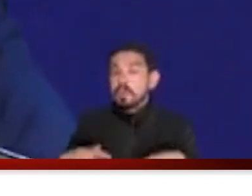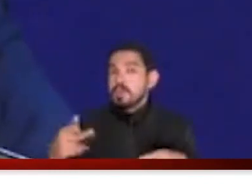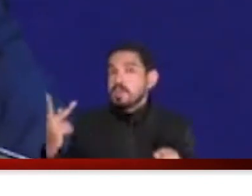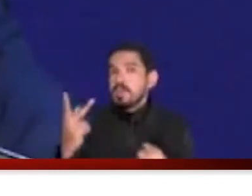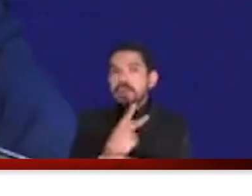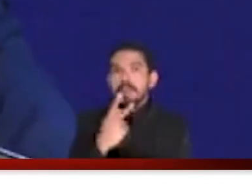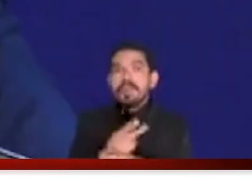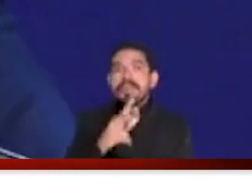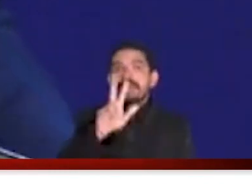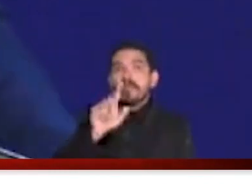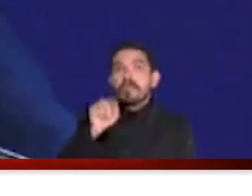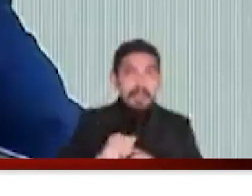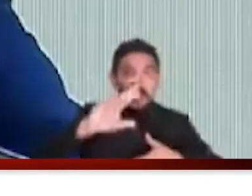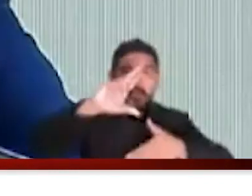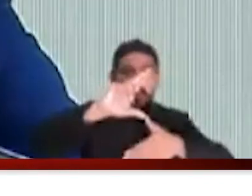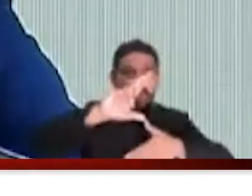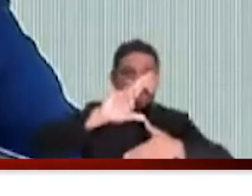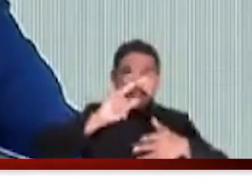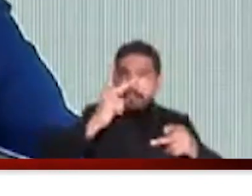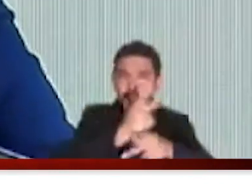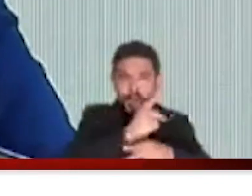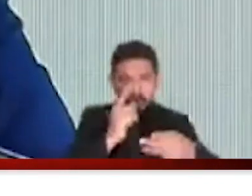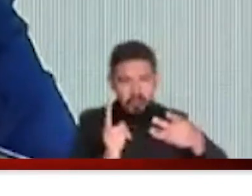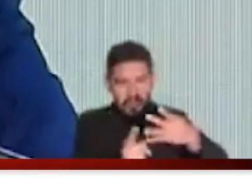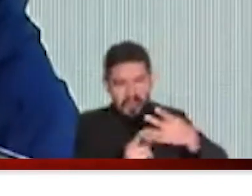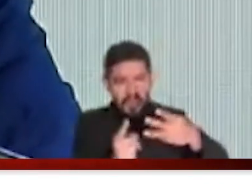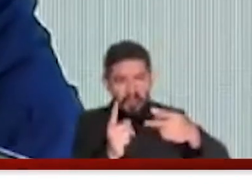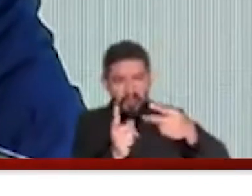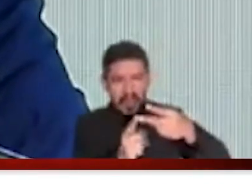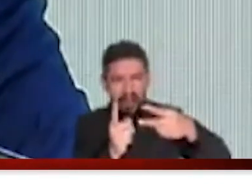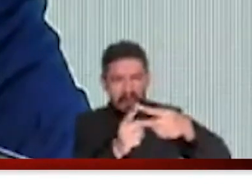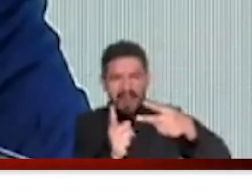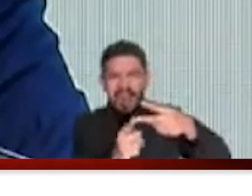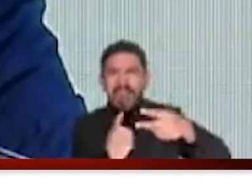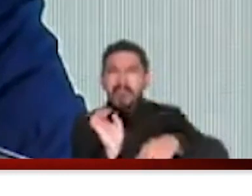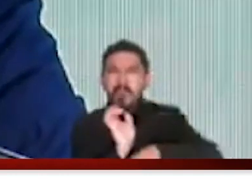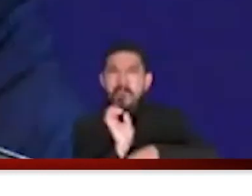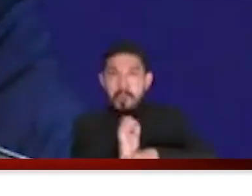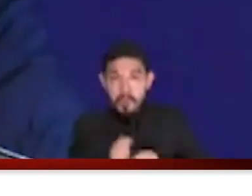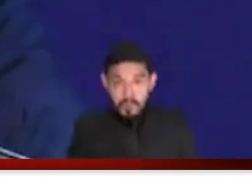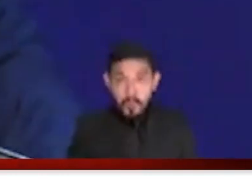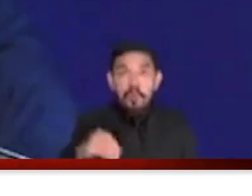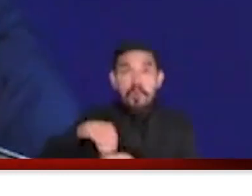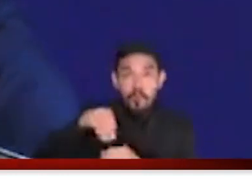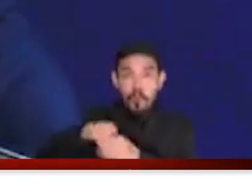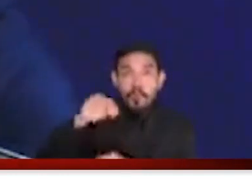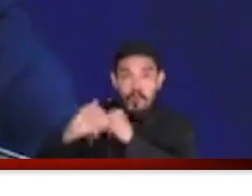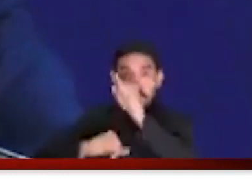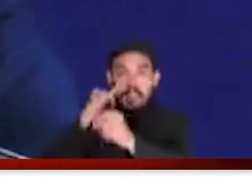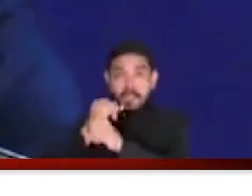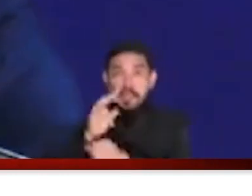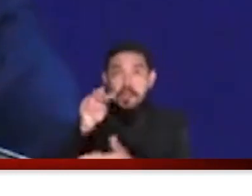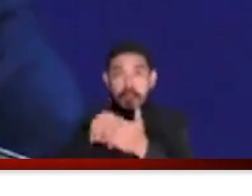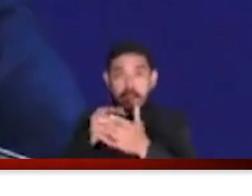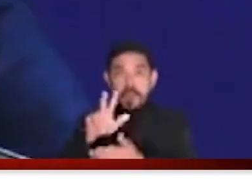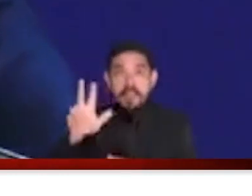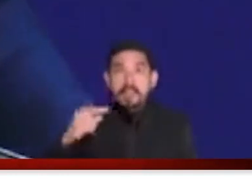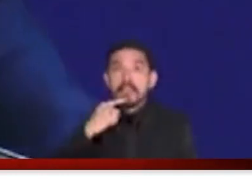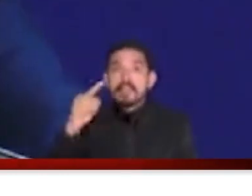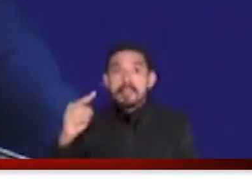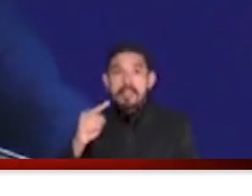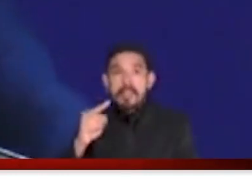3.7 por y según el fondo monetario internacional en el 2023 alcanzaremos